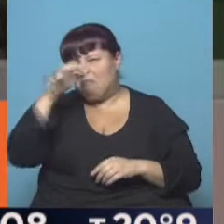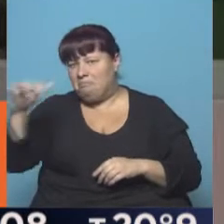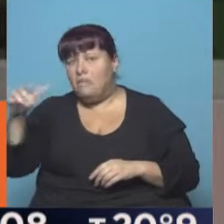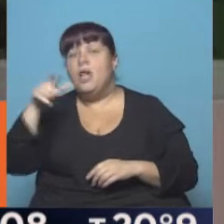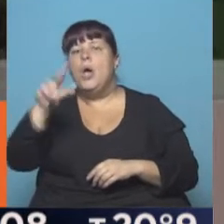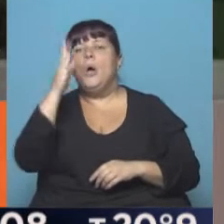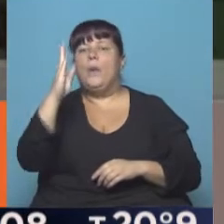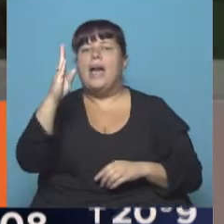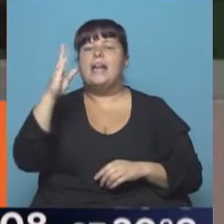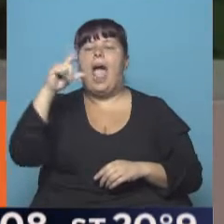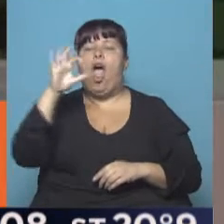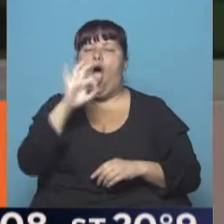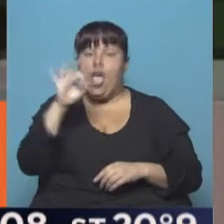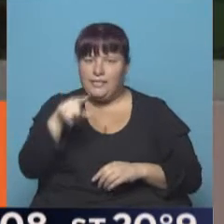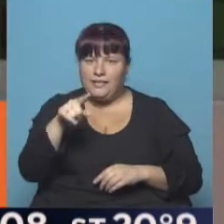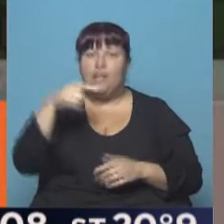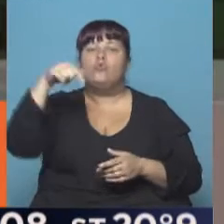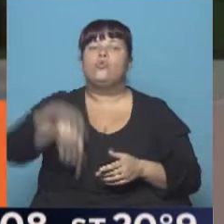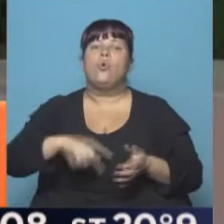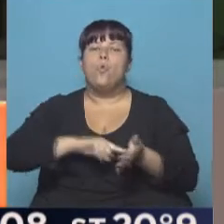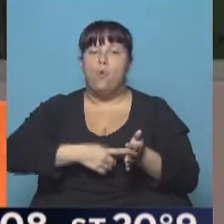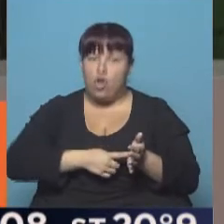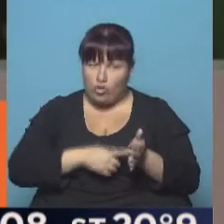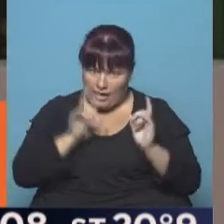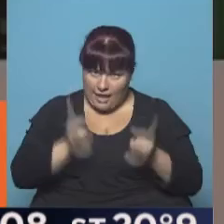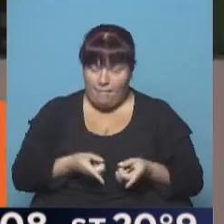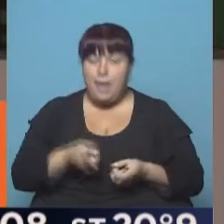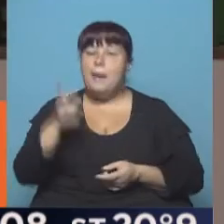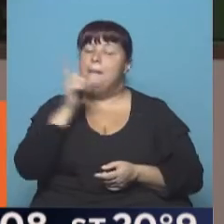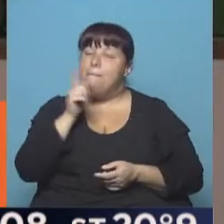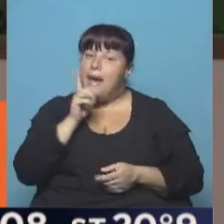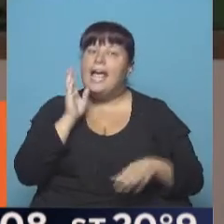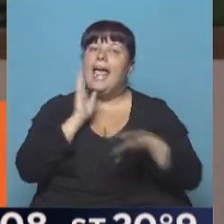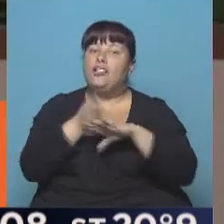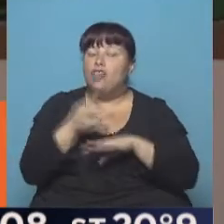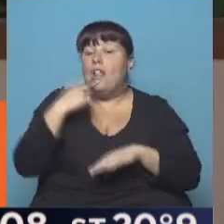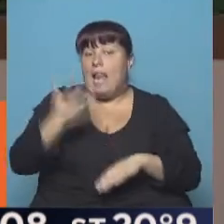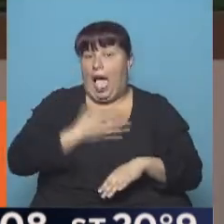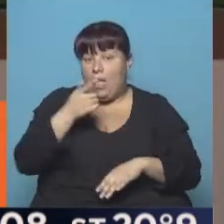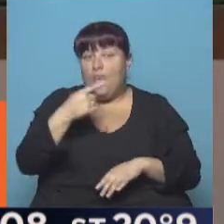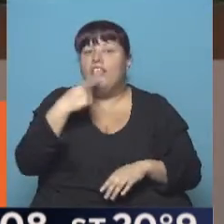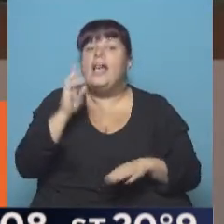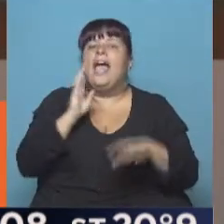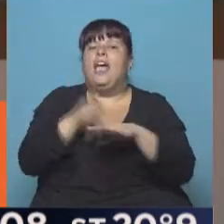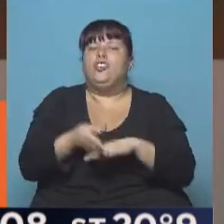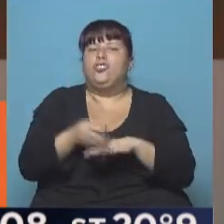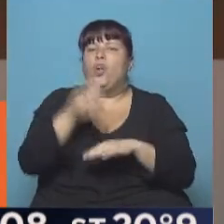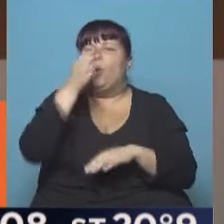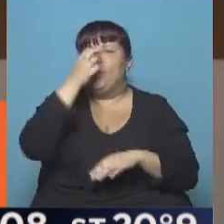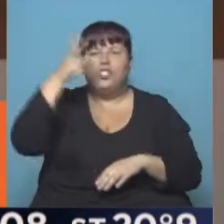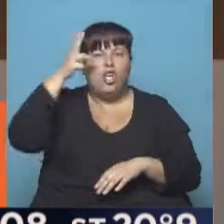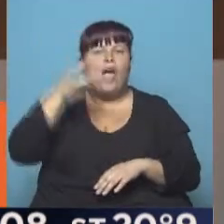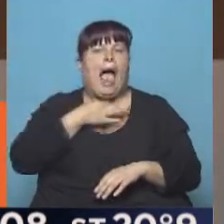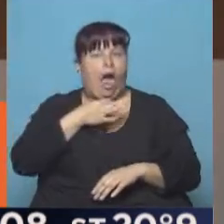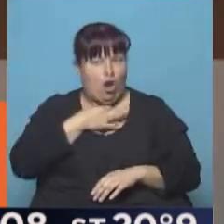localidad de bernal oeste estamos hablando de la zona sur del gran buenos aires- también ya habrían estado habrían ingresado según la dueña la propietaria a partir del 28